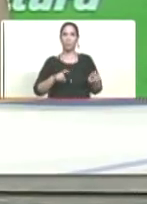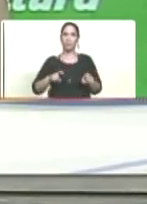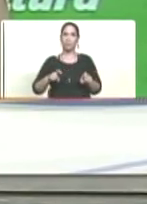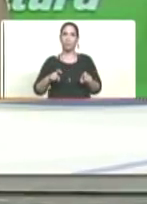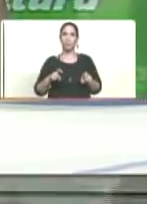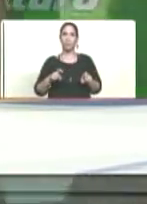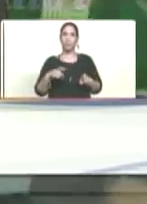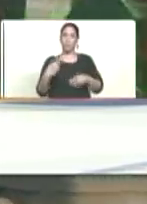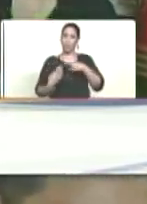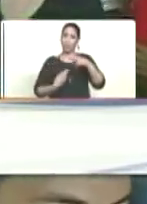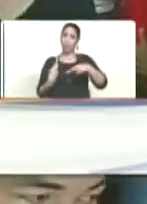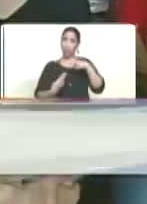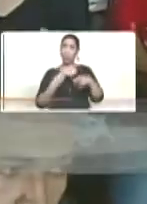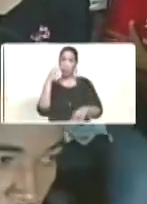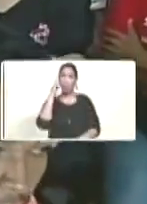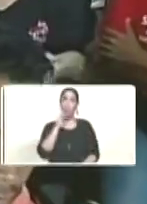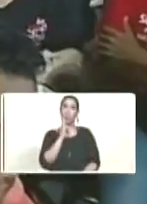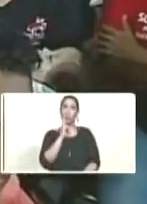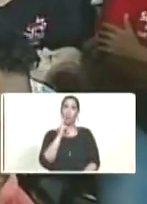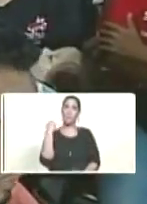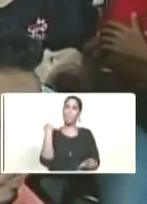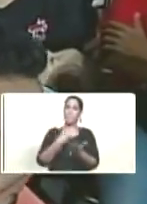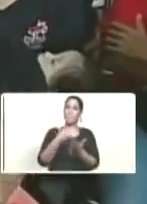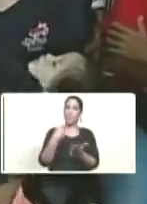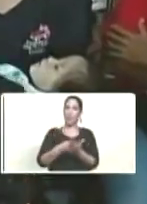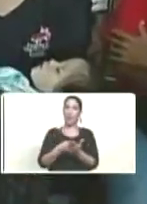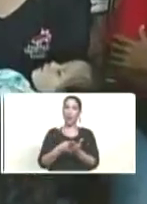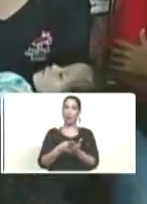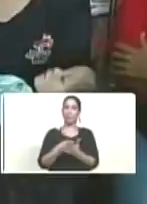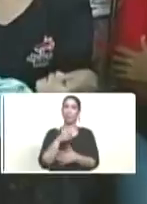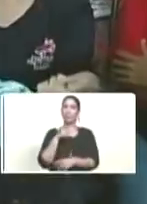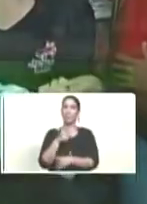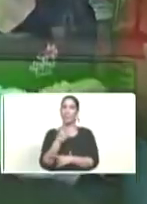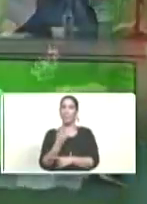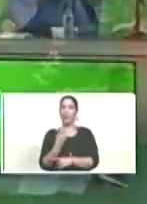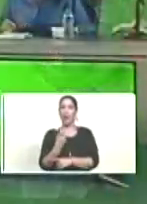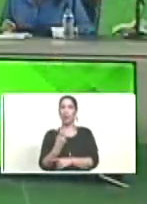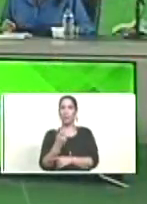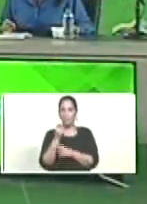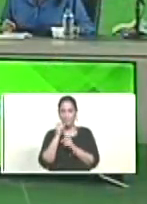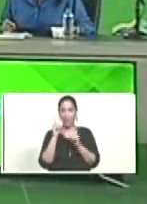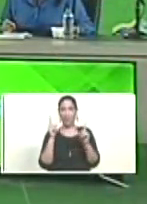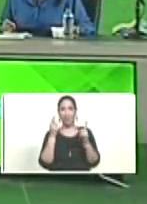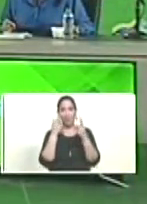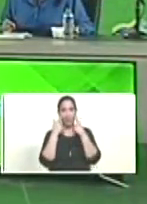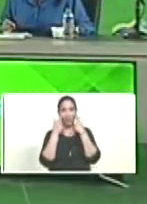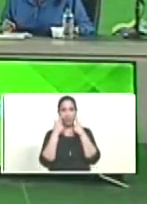La revolución bolivariana ha querido pagar esa deuda y está pendiente todavía.